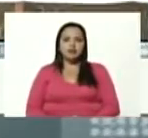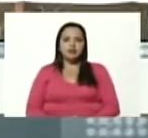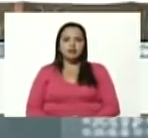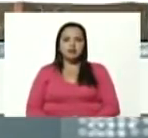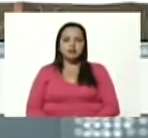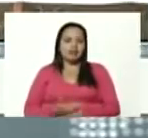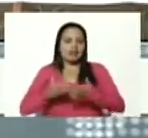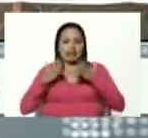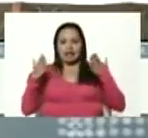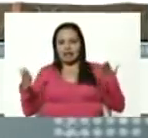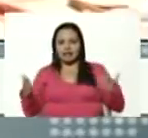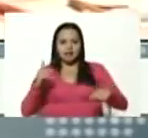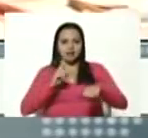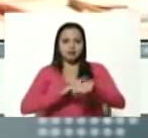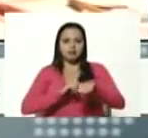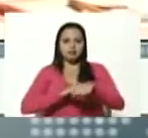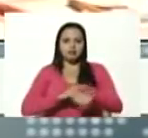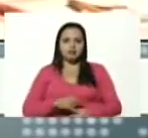gigantesco,